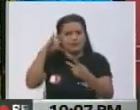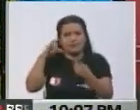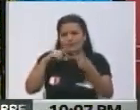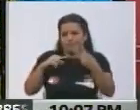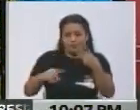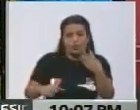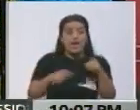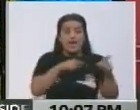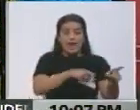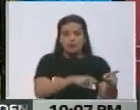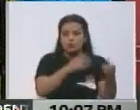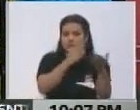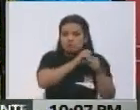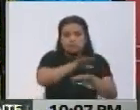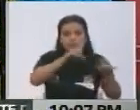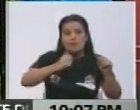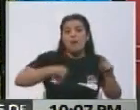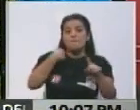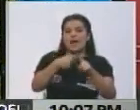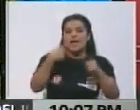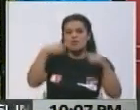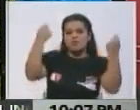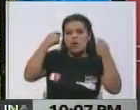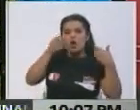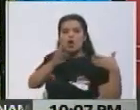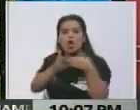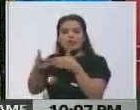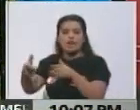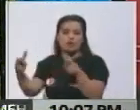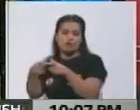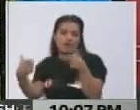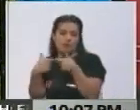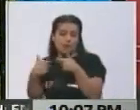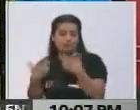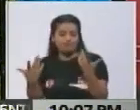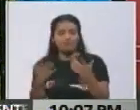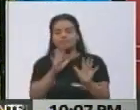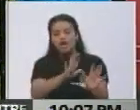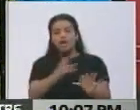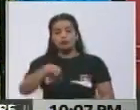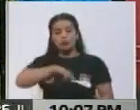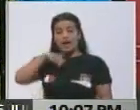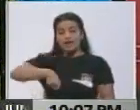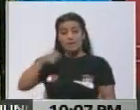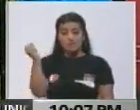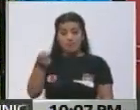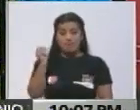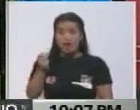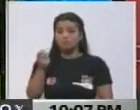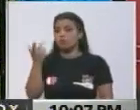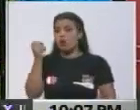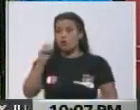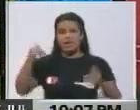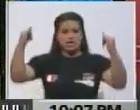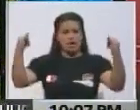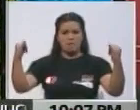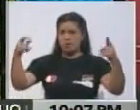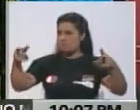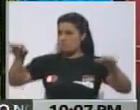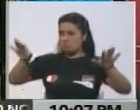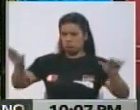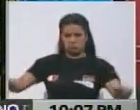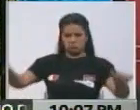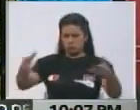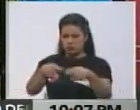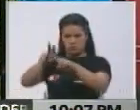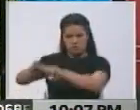adversarios, nosotros. Así es. Nosotros. Desde aquí, desde su programa con el mazo dando, estas cámaras las podemos dejar aquí sin ningún problema